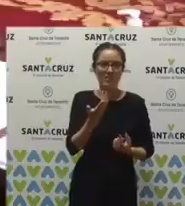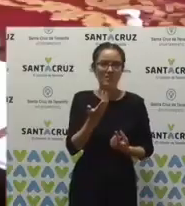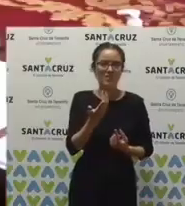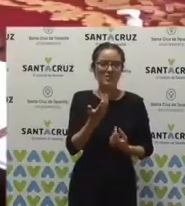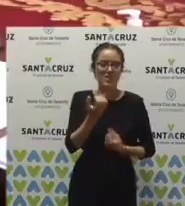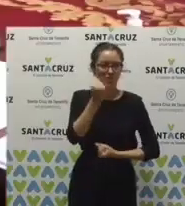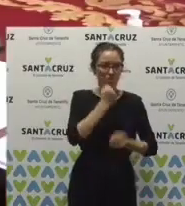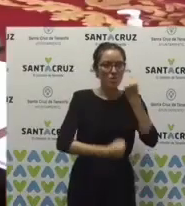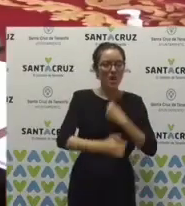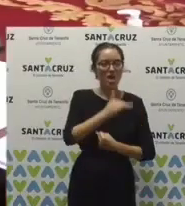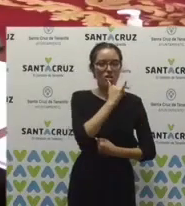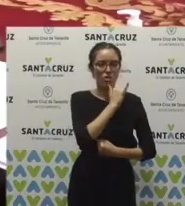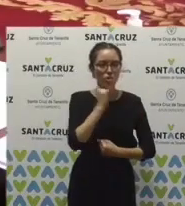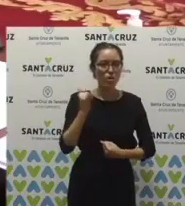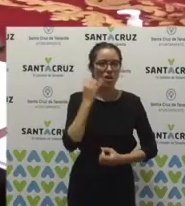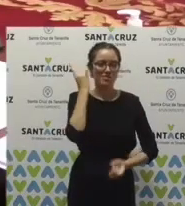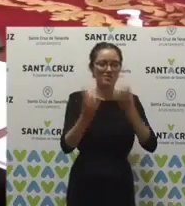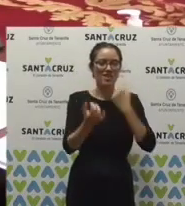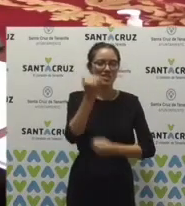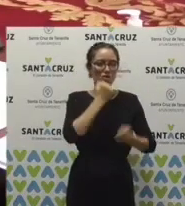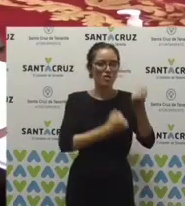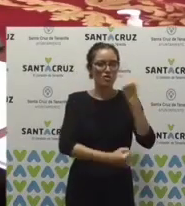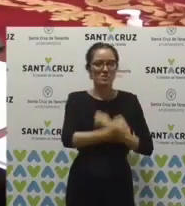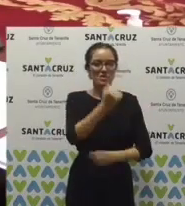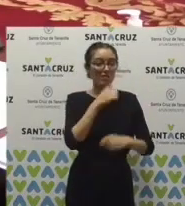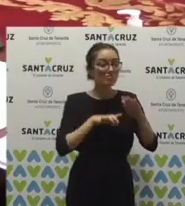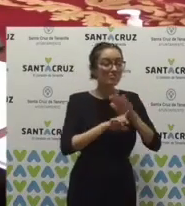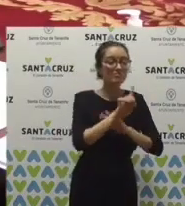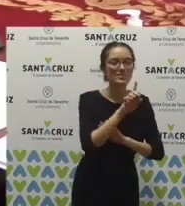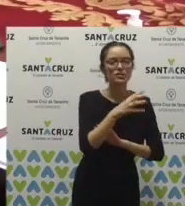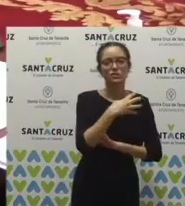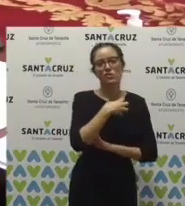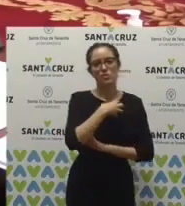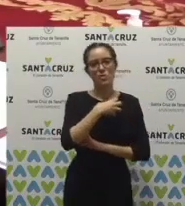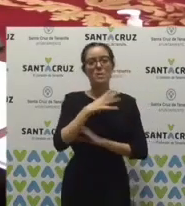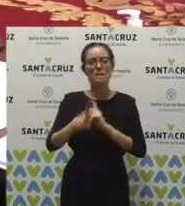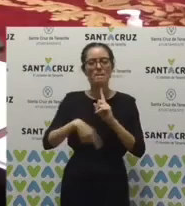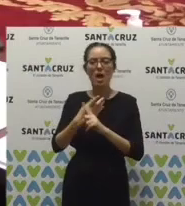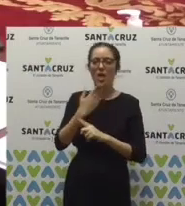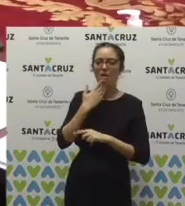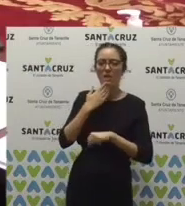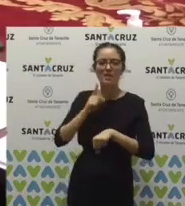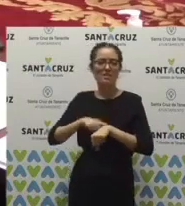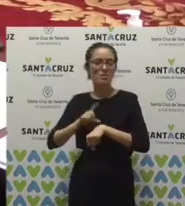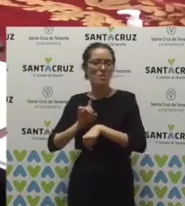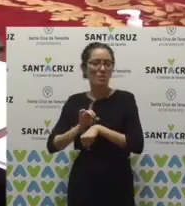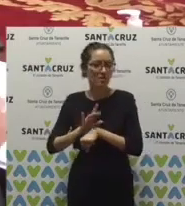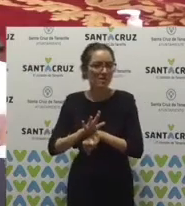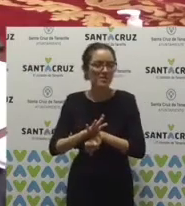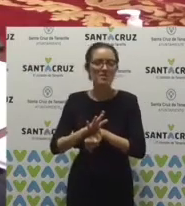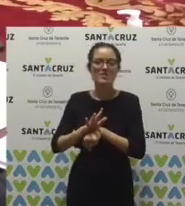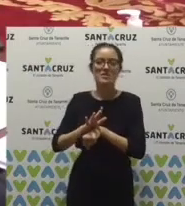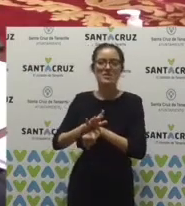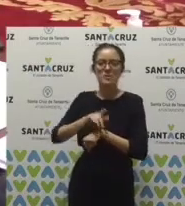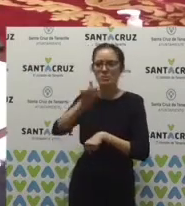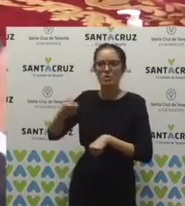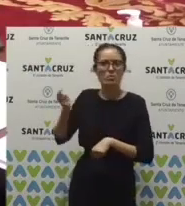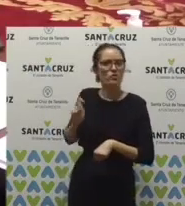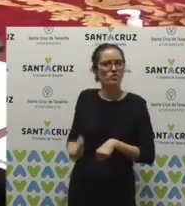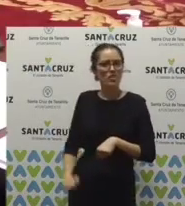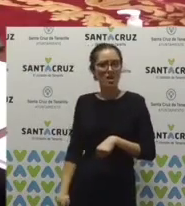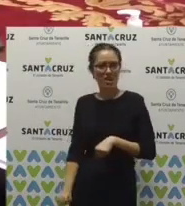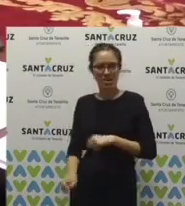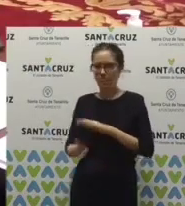azul desarrollar la actividad económica de también contribuir al ocio al tiempo libre al desarrollo de profesionales al